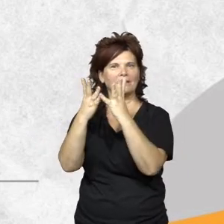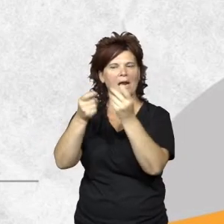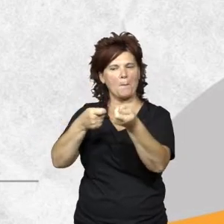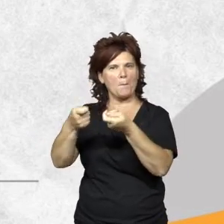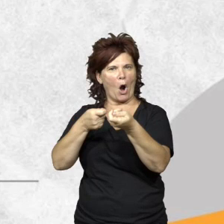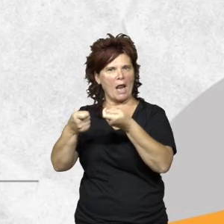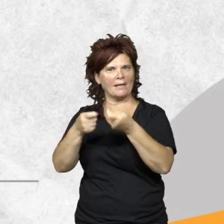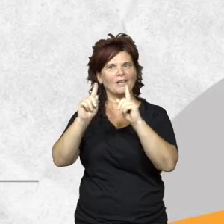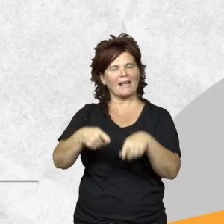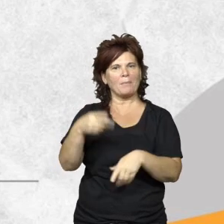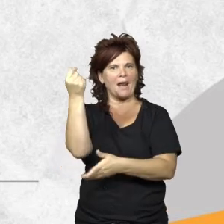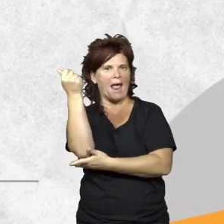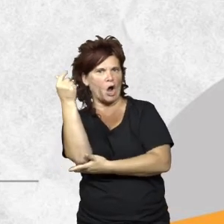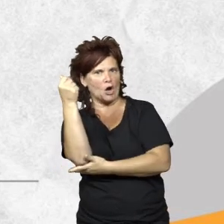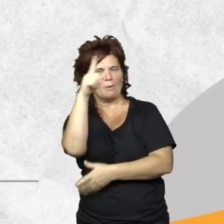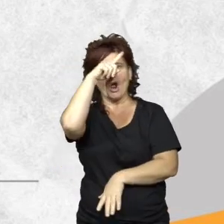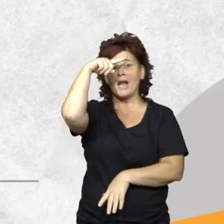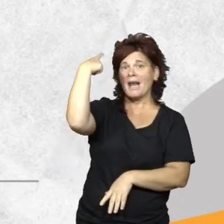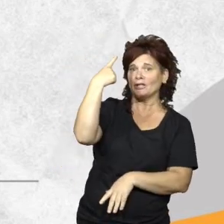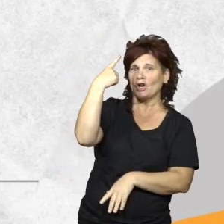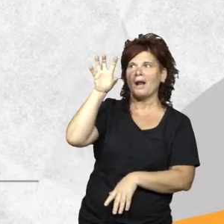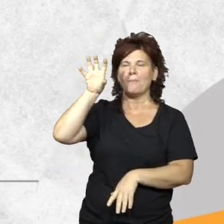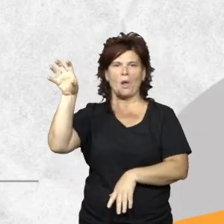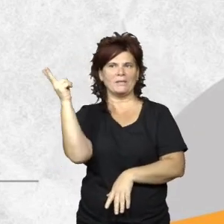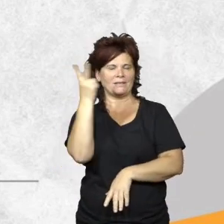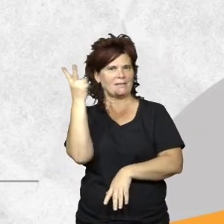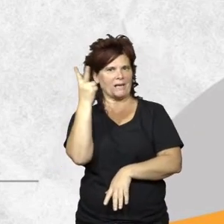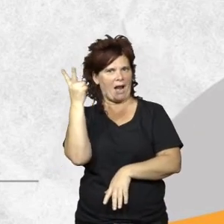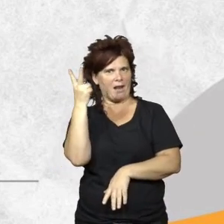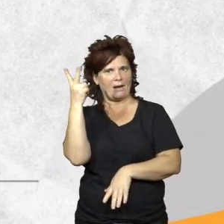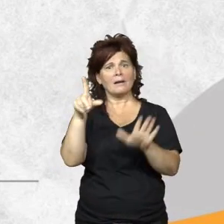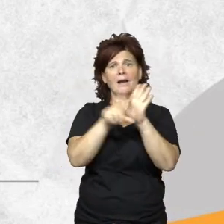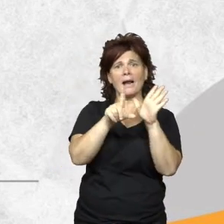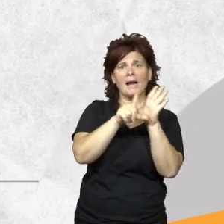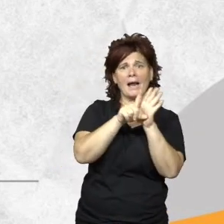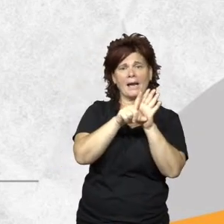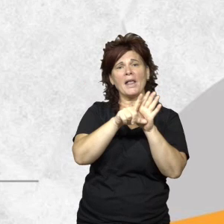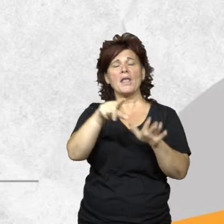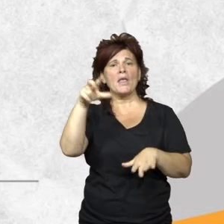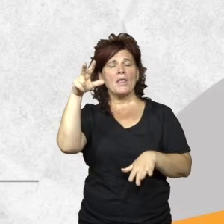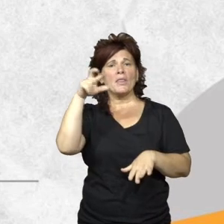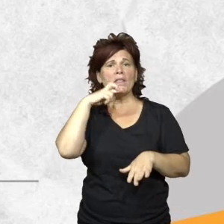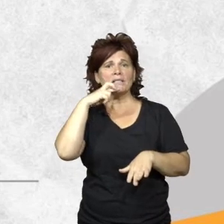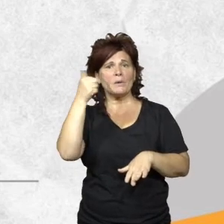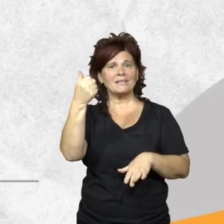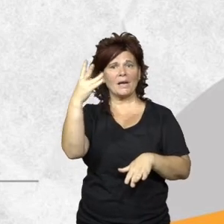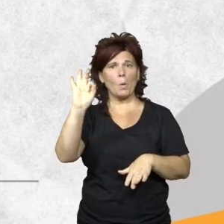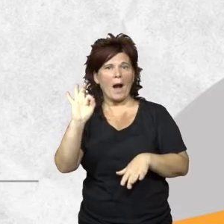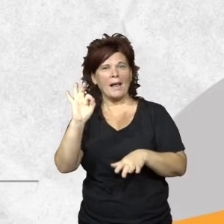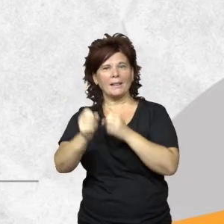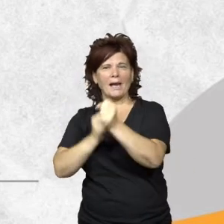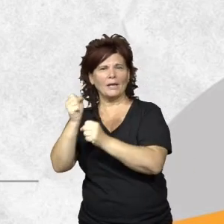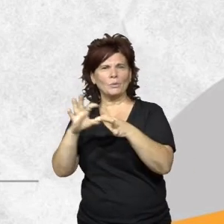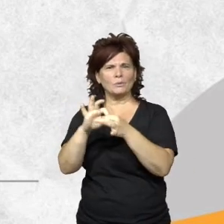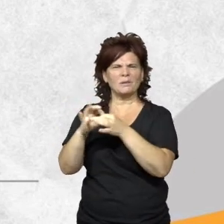y económicos, tanto a nivel nacional como provincial. ¿En qué consta la ley 19.640 en las industrias? Bueno, establece